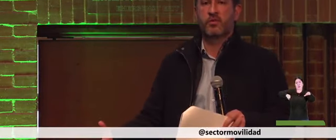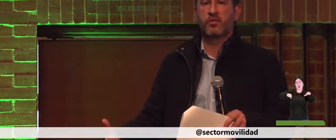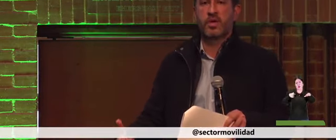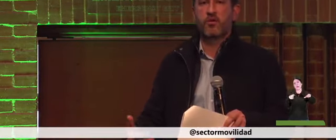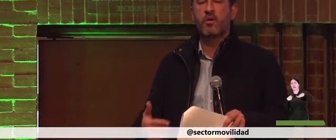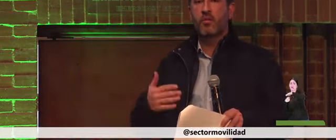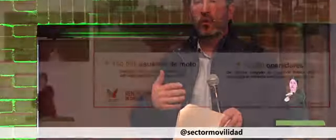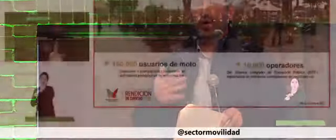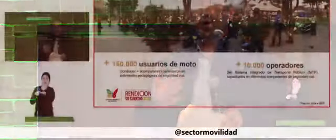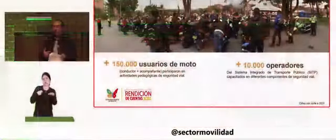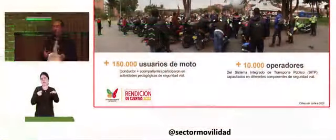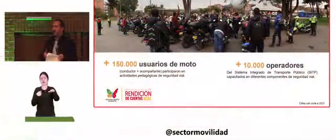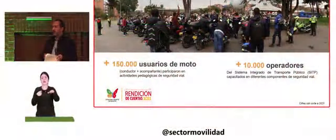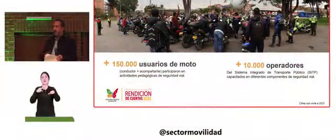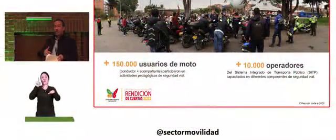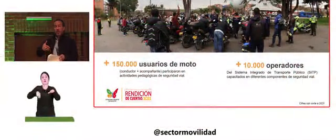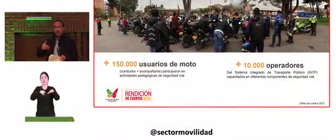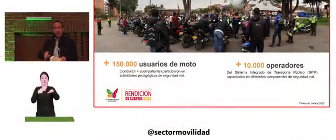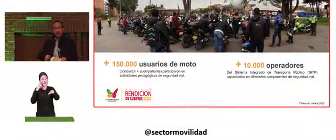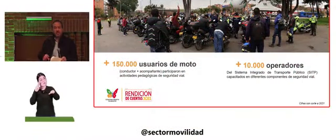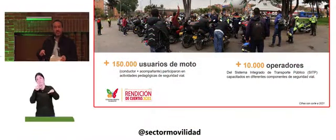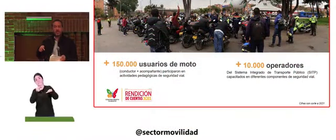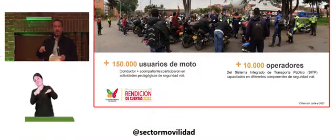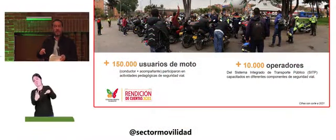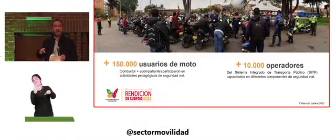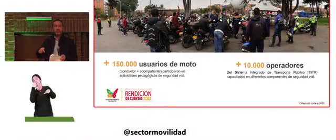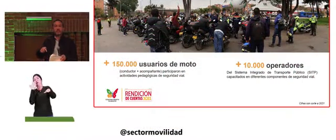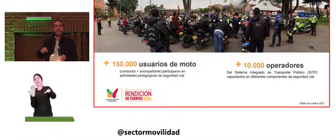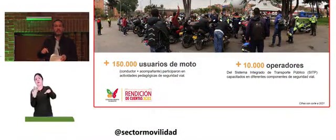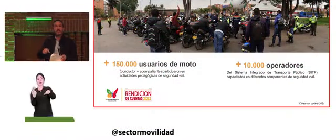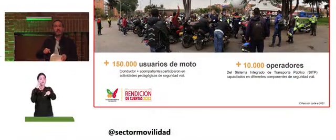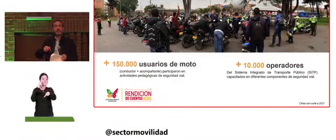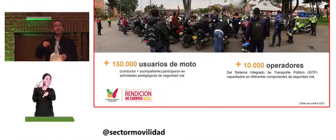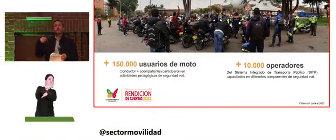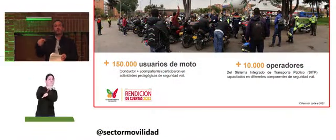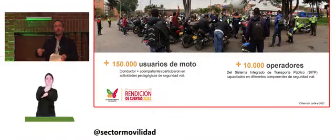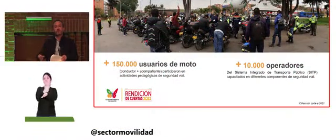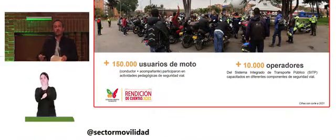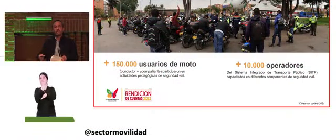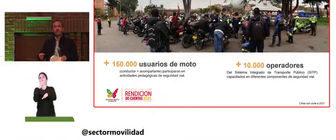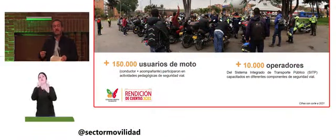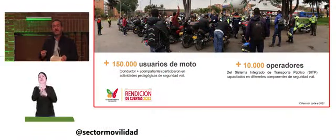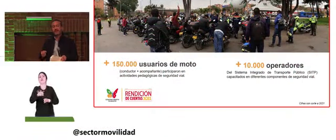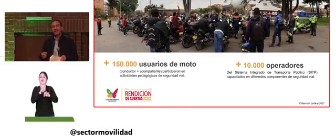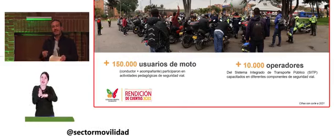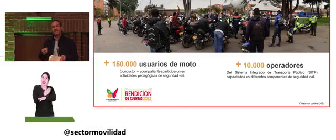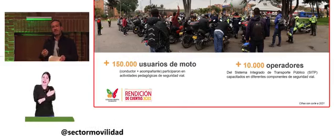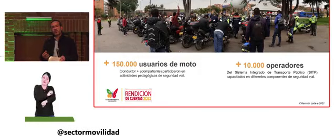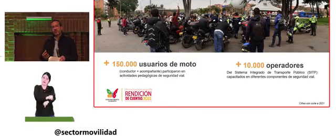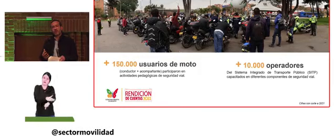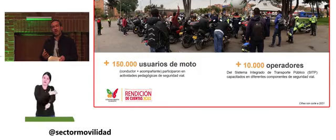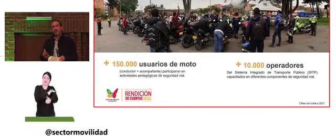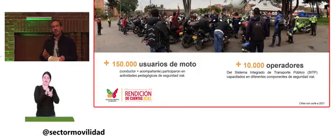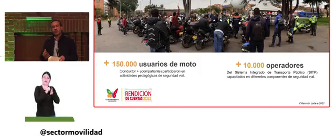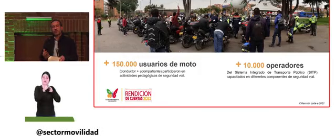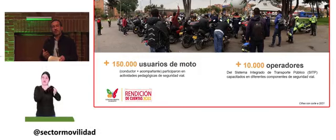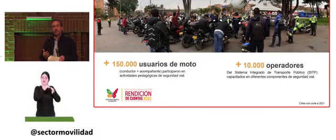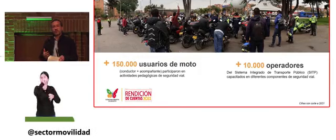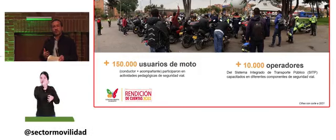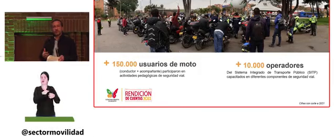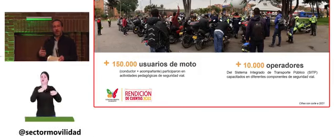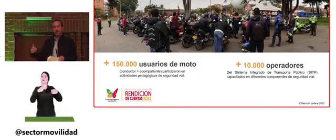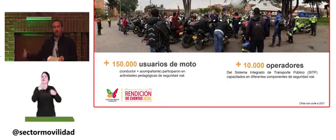punto ciego porque ahí no lo van a ver, pero también para que sensibilizar a nuestros conductores que tienen que tener el cuidado respectivo